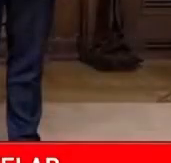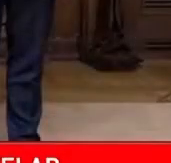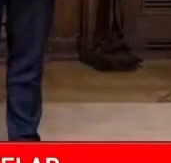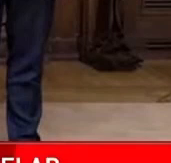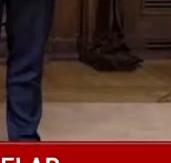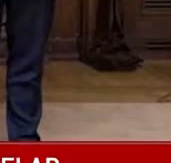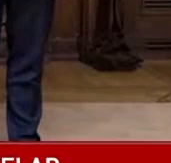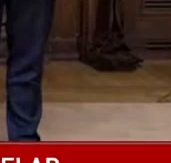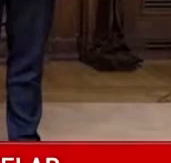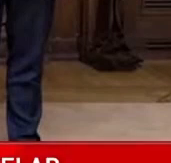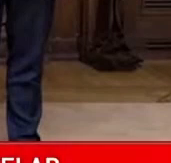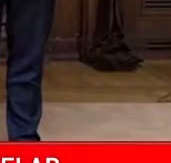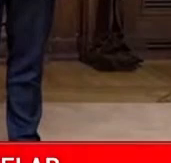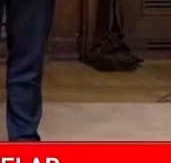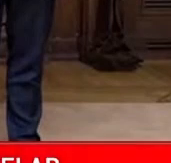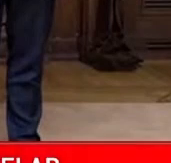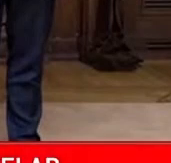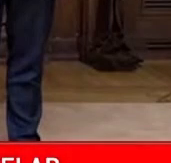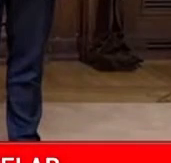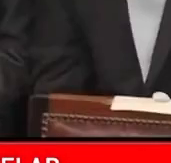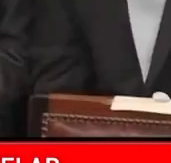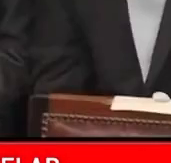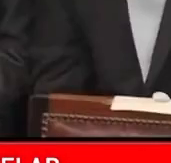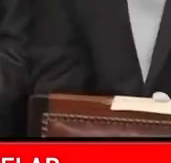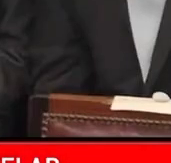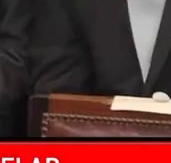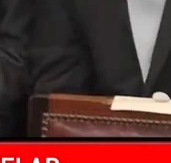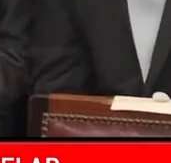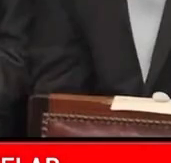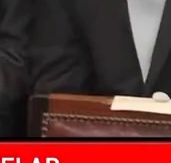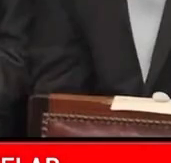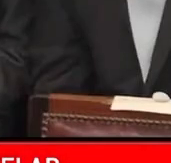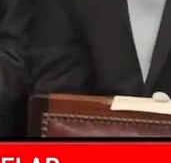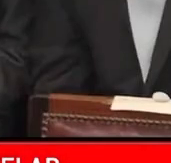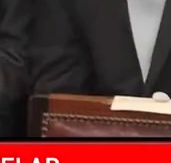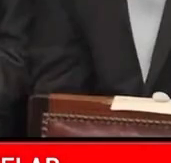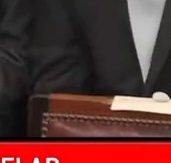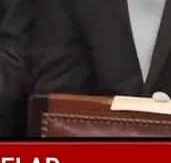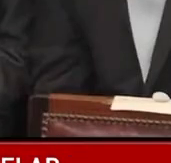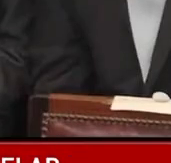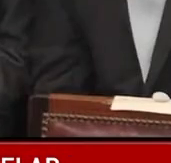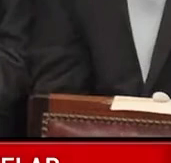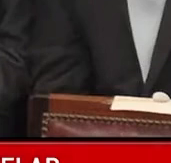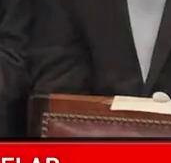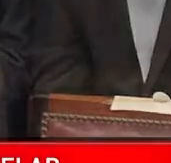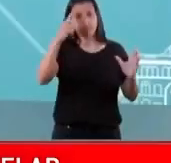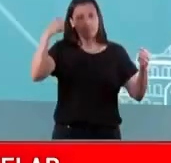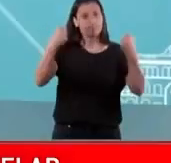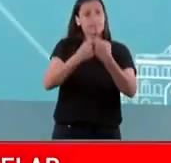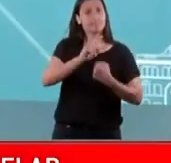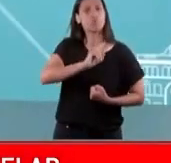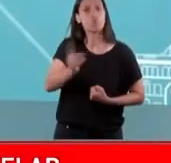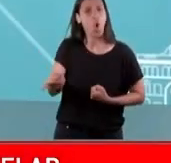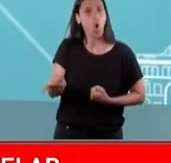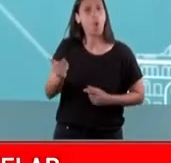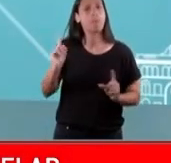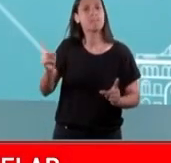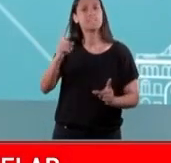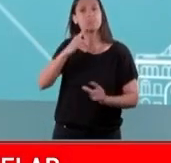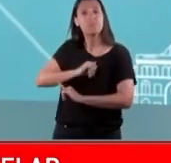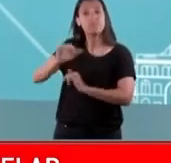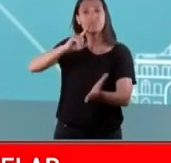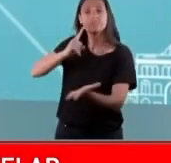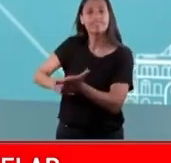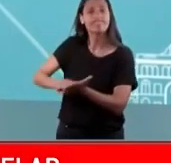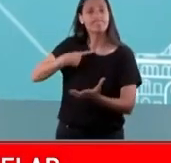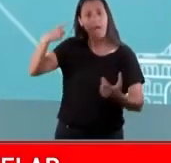estamos impactados, hay una revolución en tu provincia. Contanos un poquito. Sí, efectivamente. Esto ha sido un baldazo